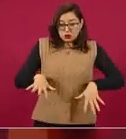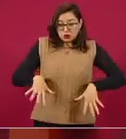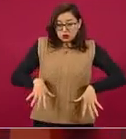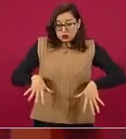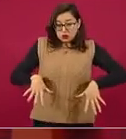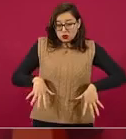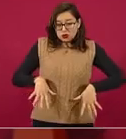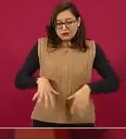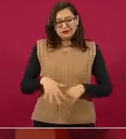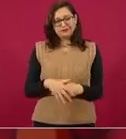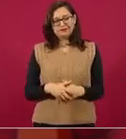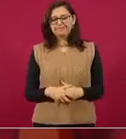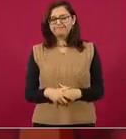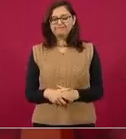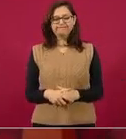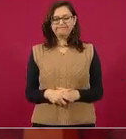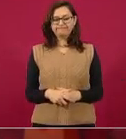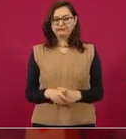Desde que llegamos,